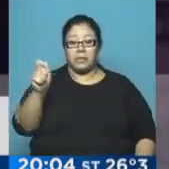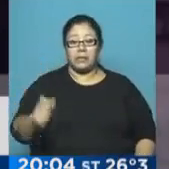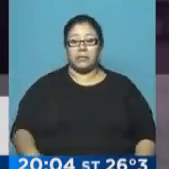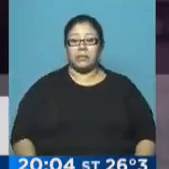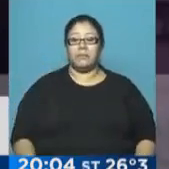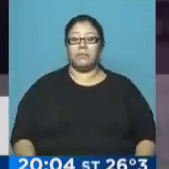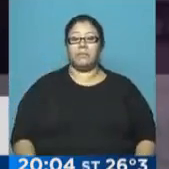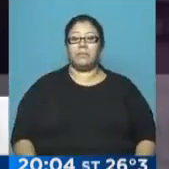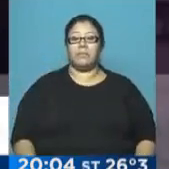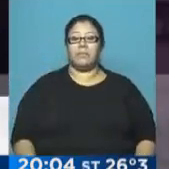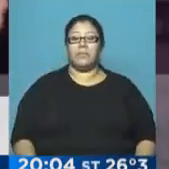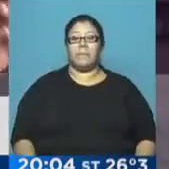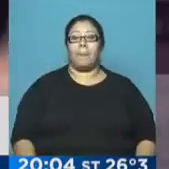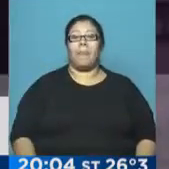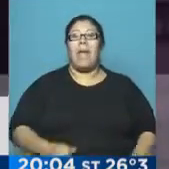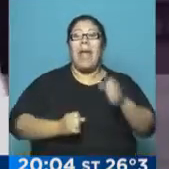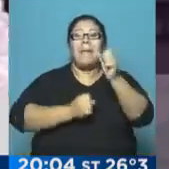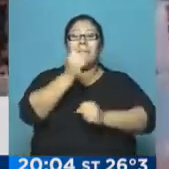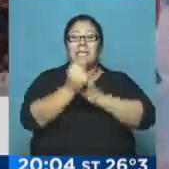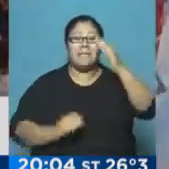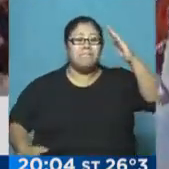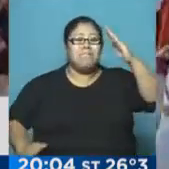con las principales corporaciones